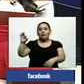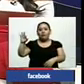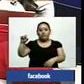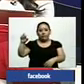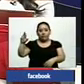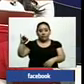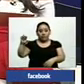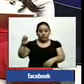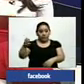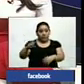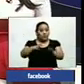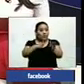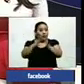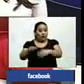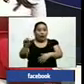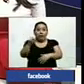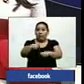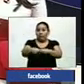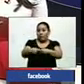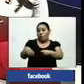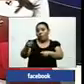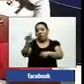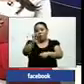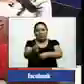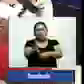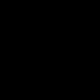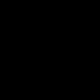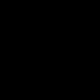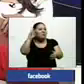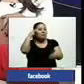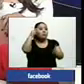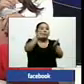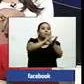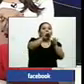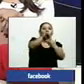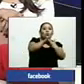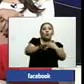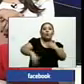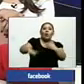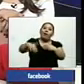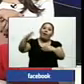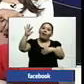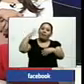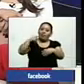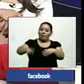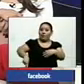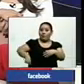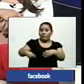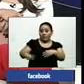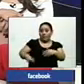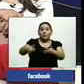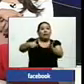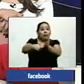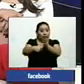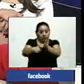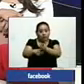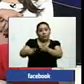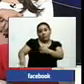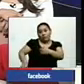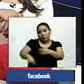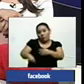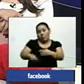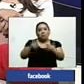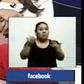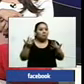iniciar entre diciembre y enero próximo. Así es, este es un proyecto que está realizado en la alcaldía municipal de Sollapango